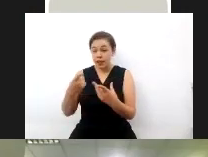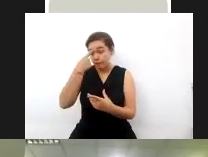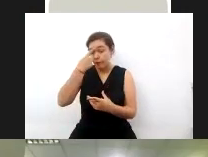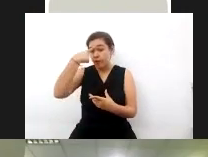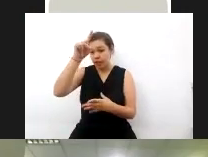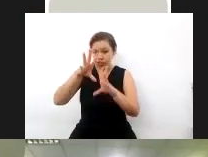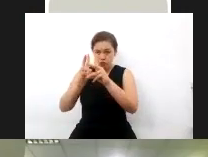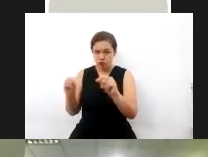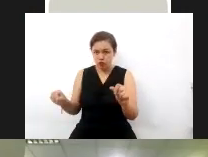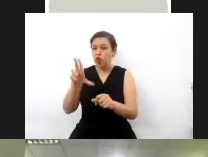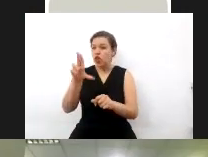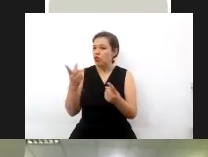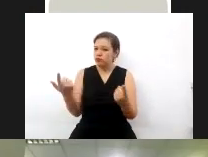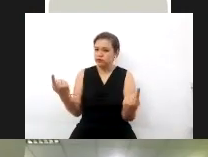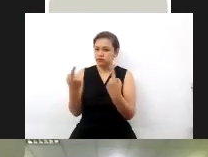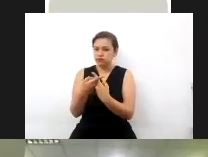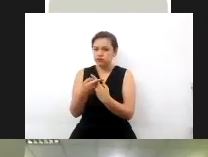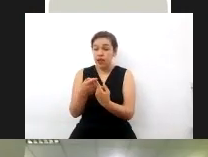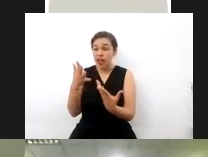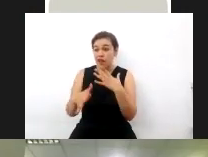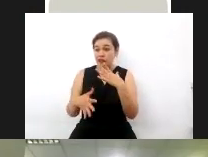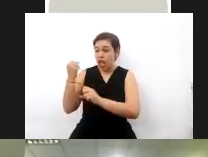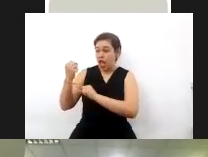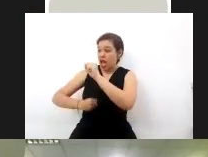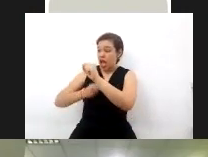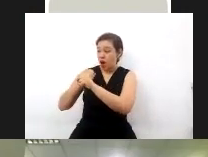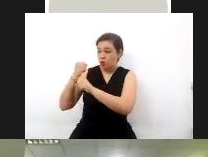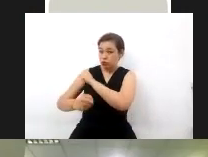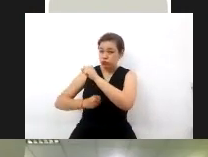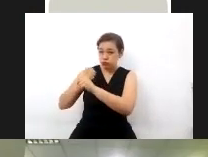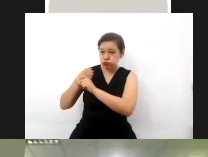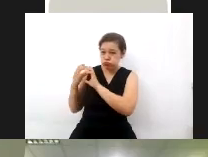sino todo lo contrario, a veces llevan años, muchísimos años para poderse